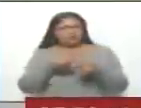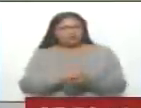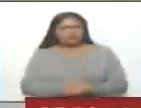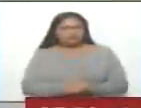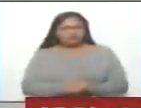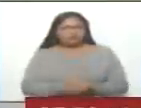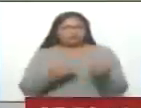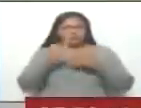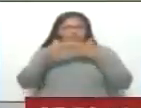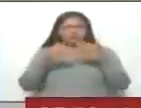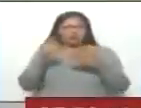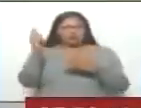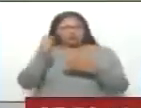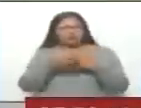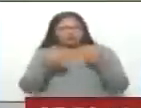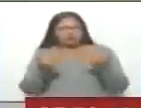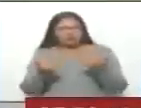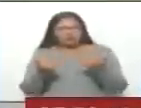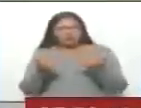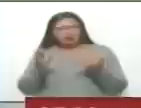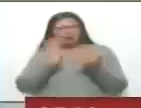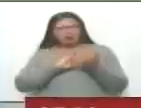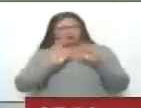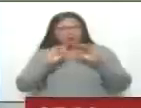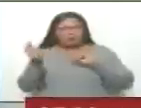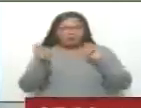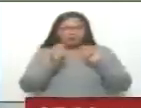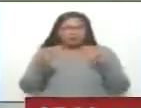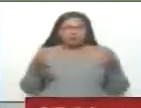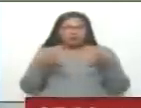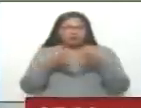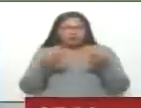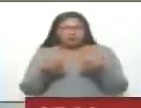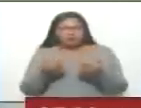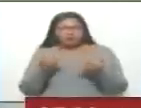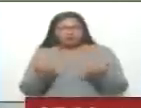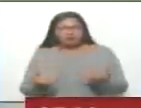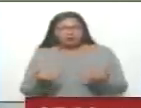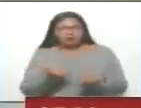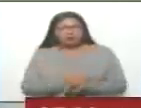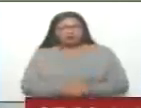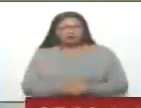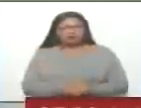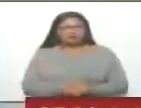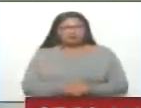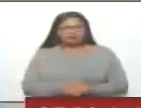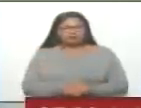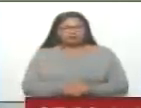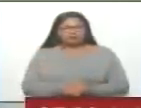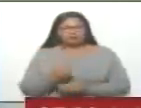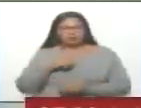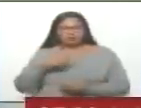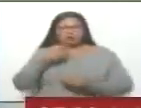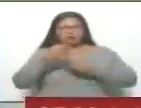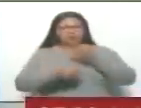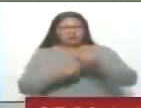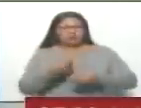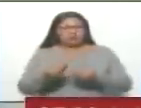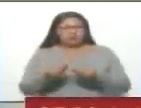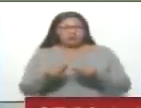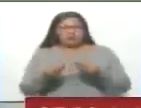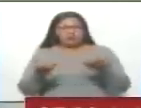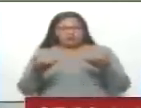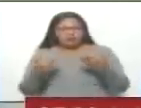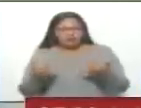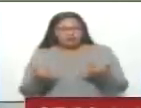de carácter semestral discutido en la mesa para el momento en el que lo estábamos haciendo traía como